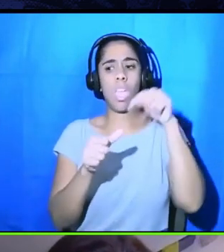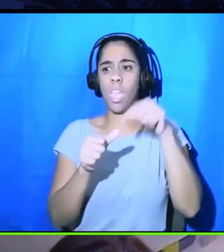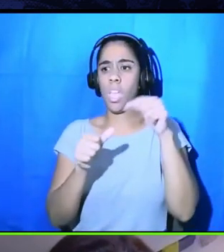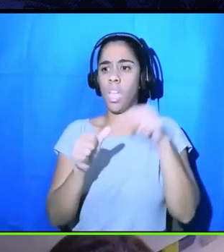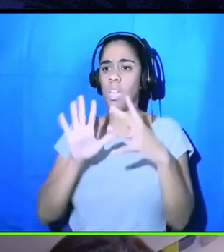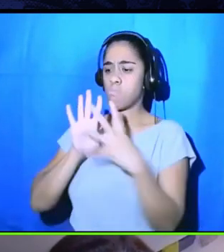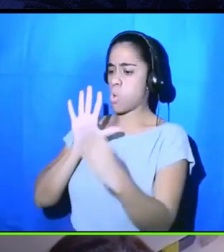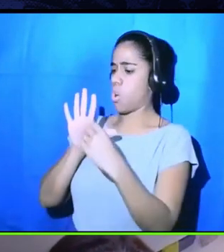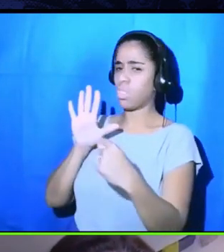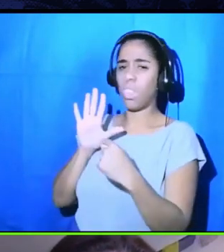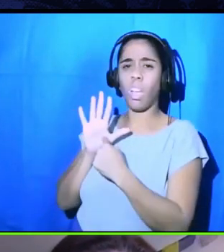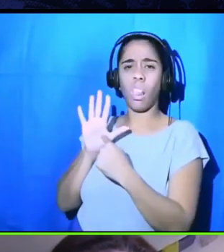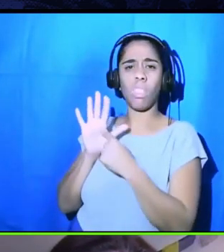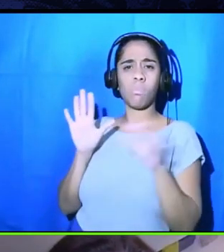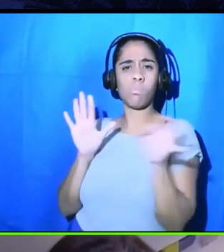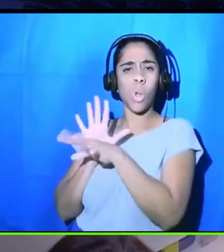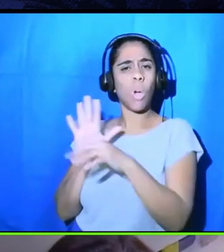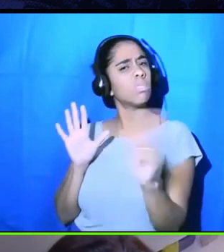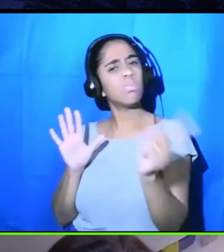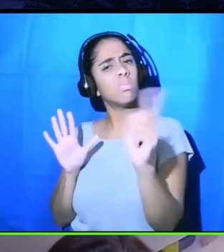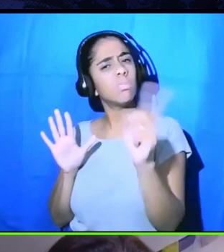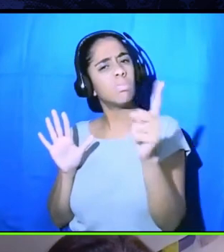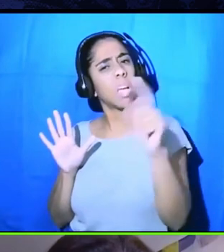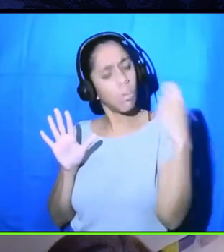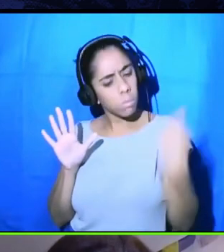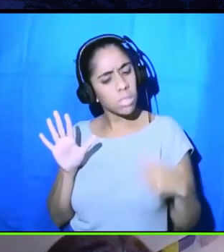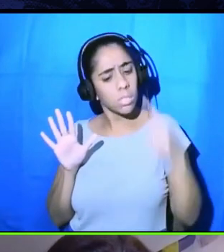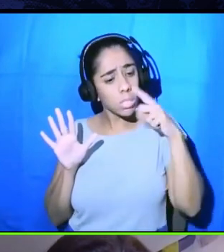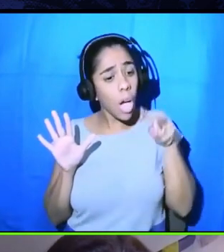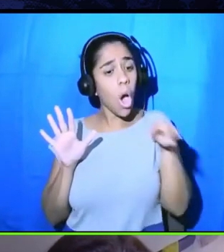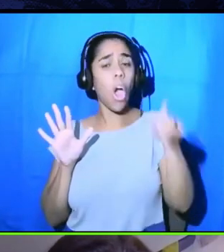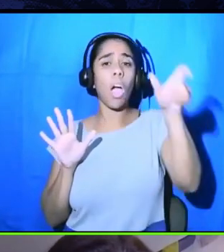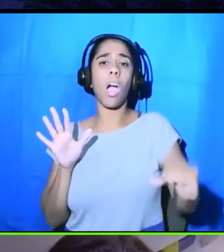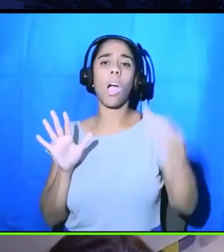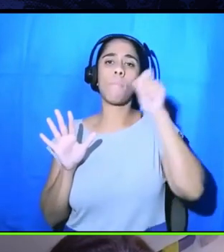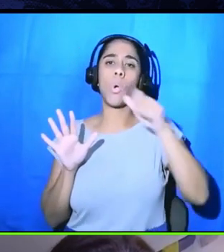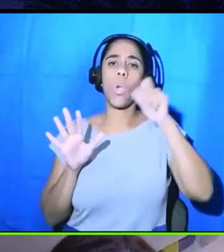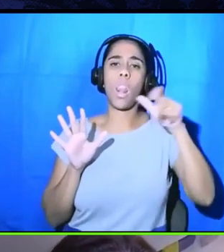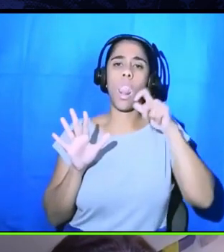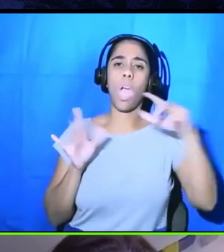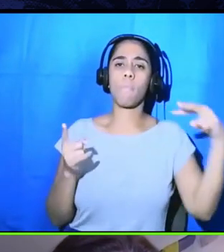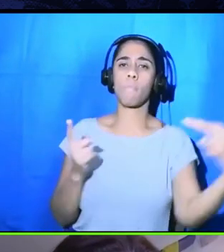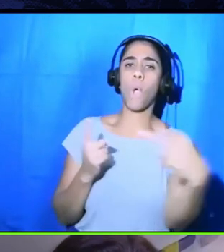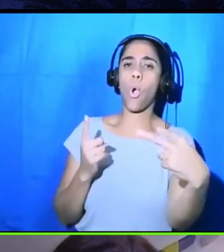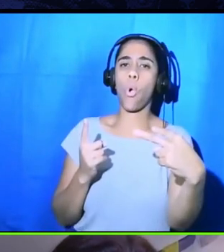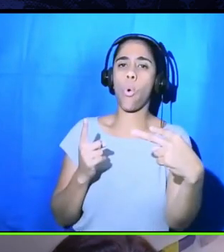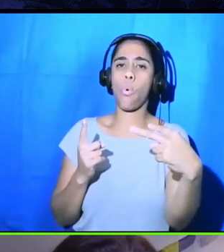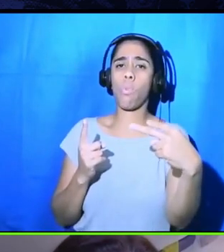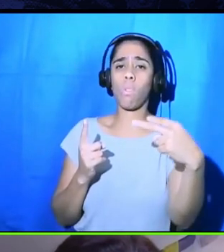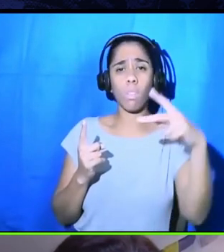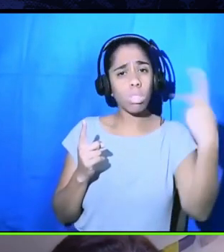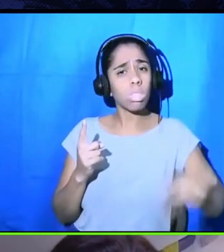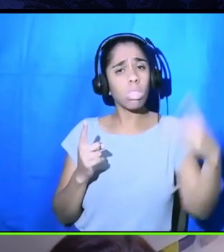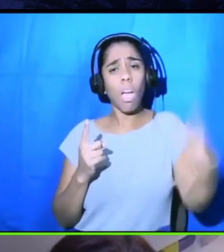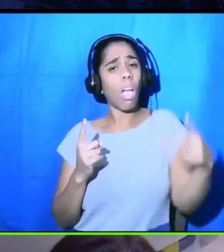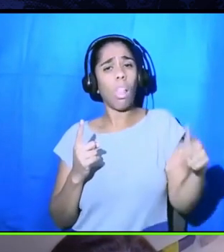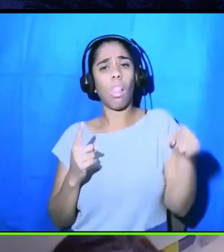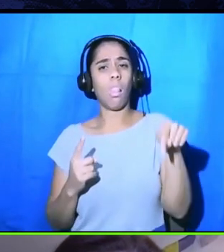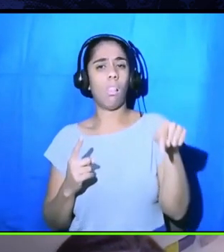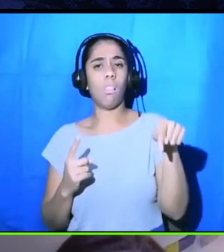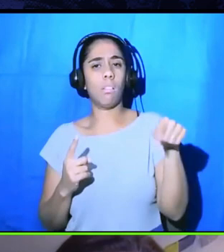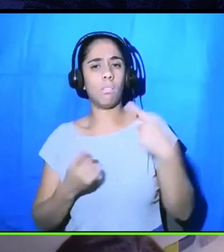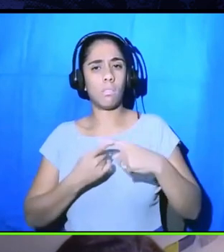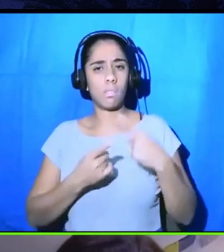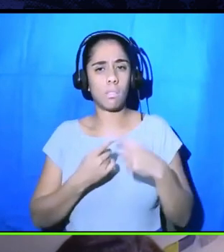paradigmas porque me parece que hay muchos elementos de inequidad de desigualdad